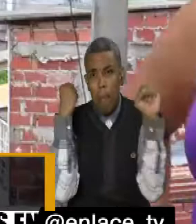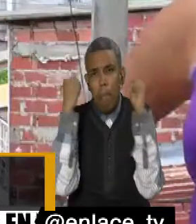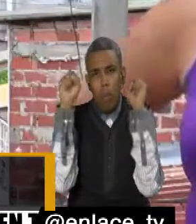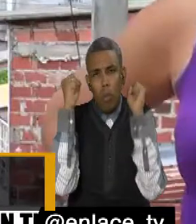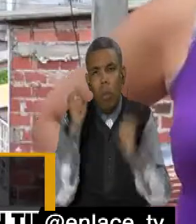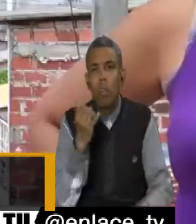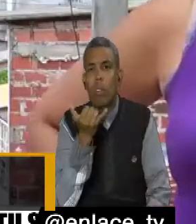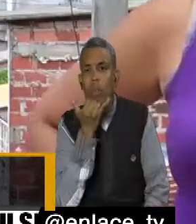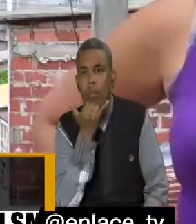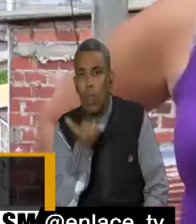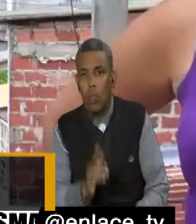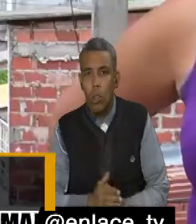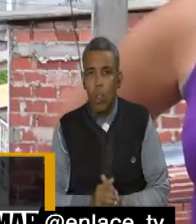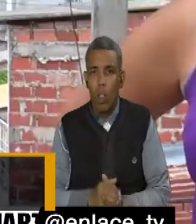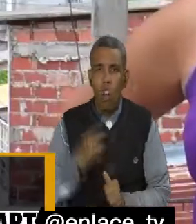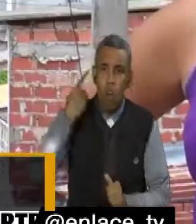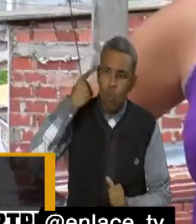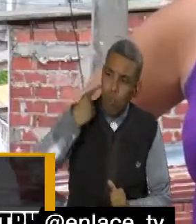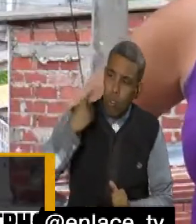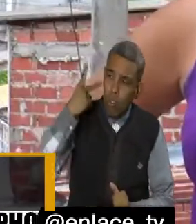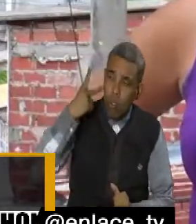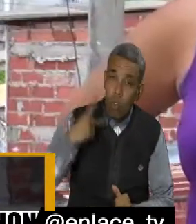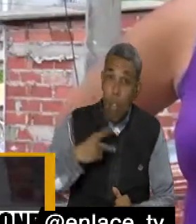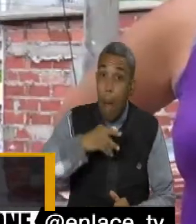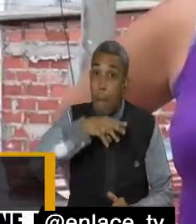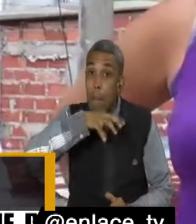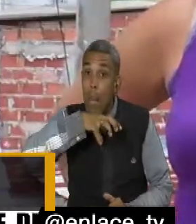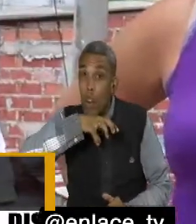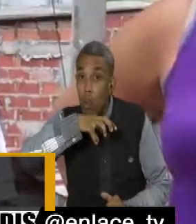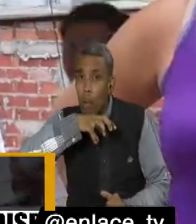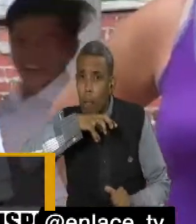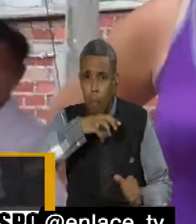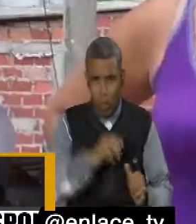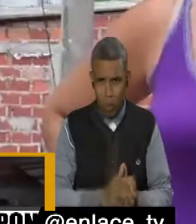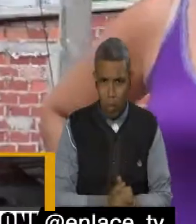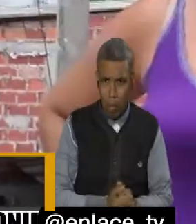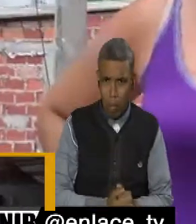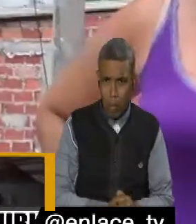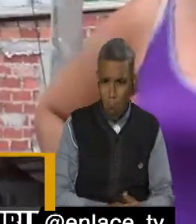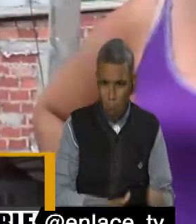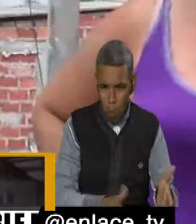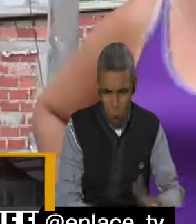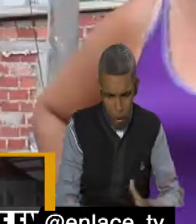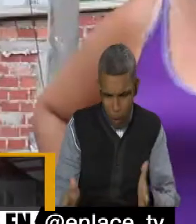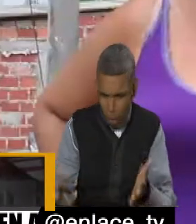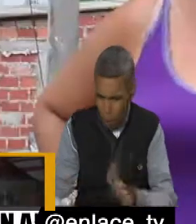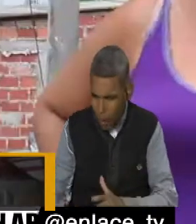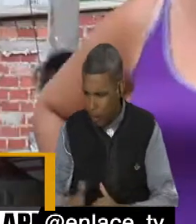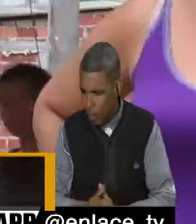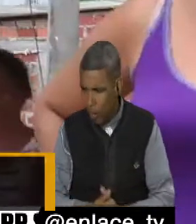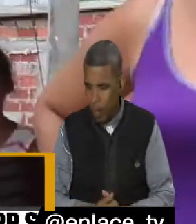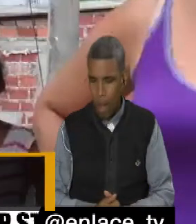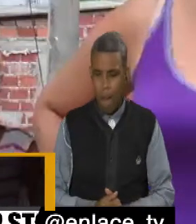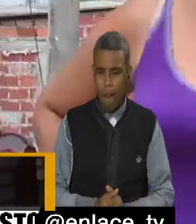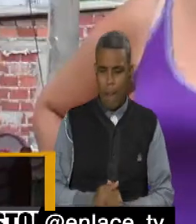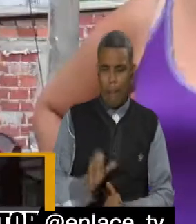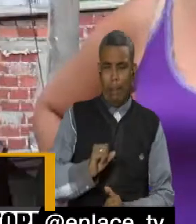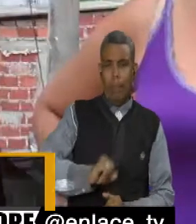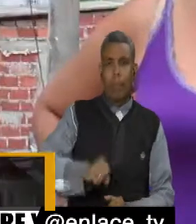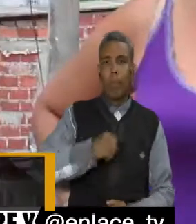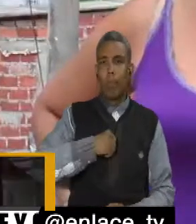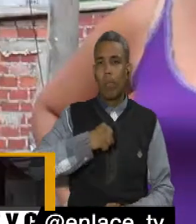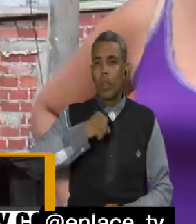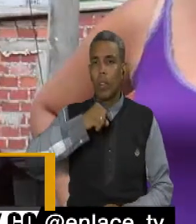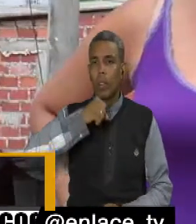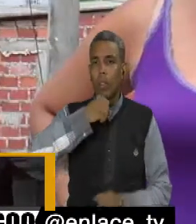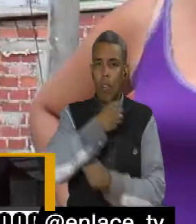en dos días tres perros han sido envenenados, pero vamos a hablar precisamente con las personas afectadas. Ellas son la señora Diana